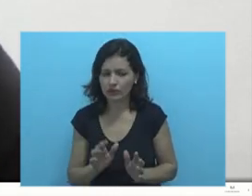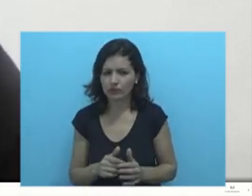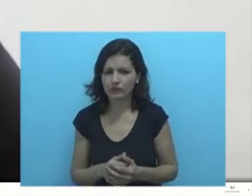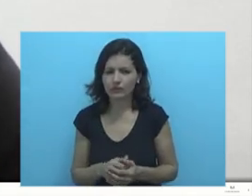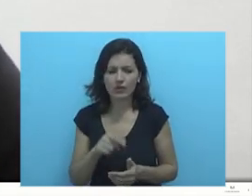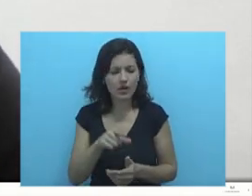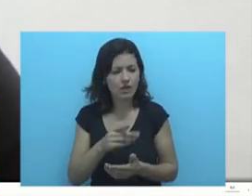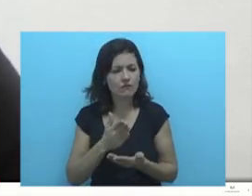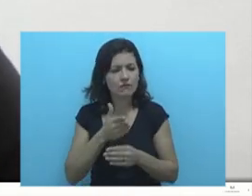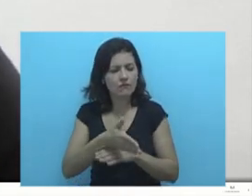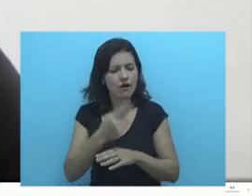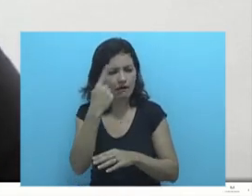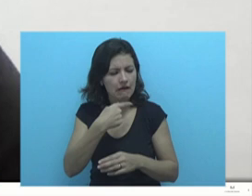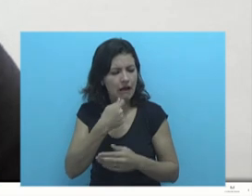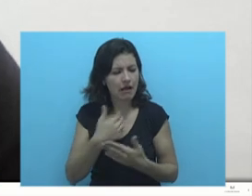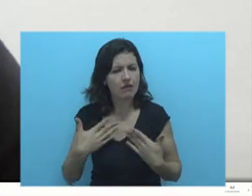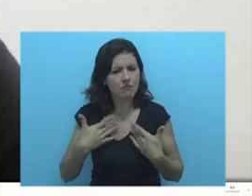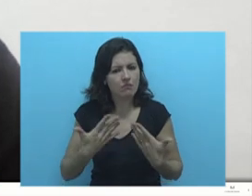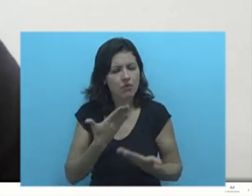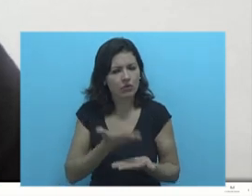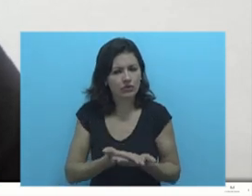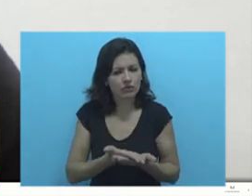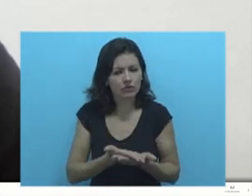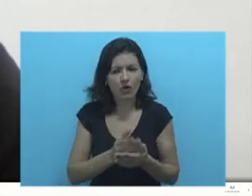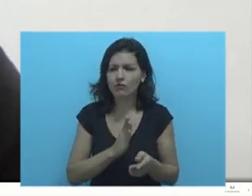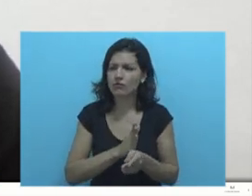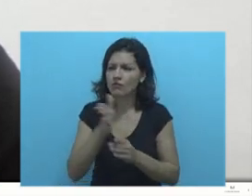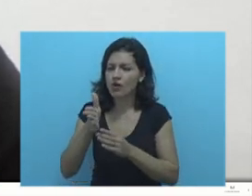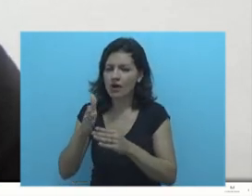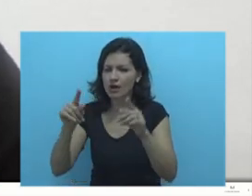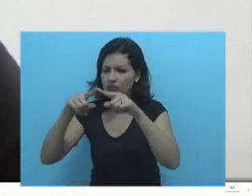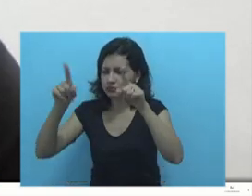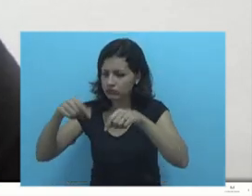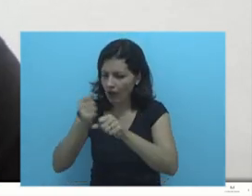Vino a poner la cara, a volverse a su oficina